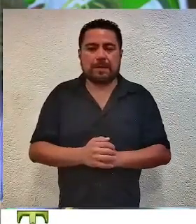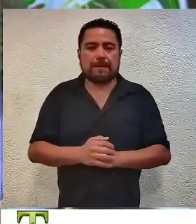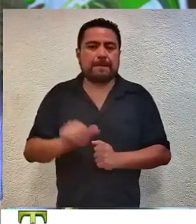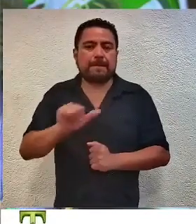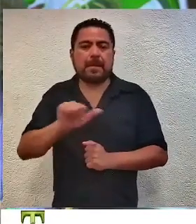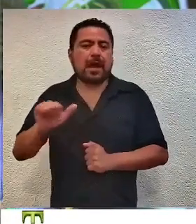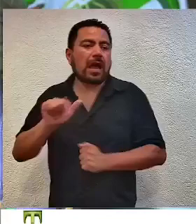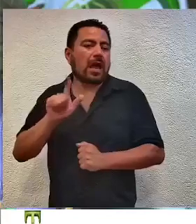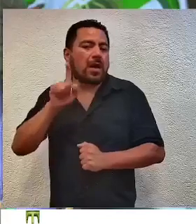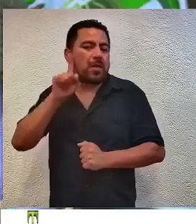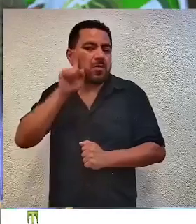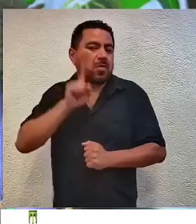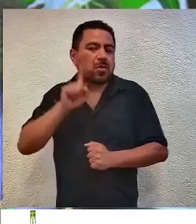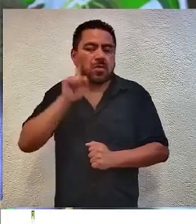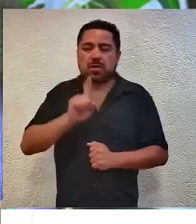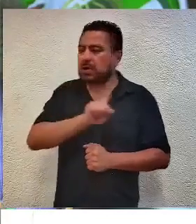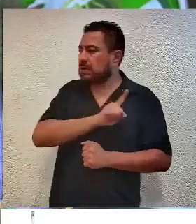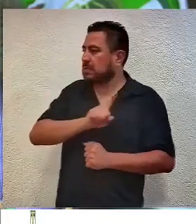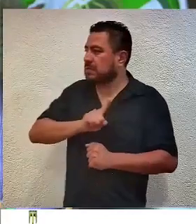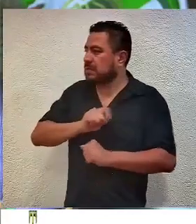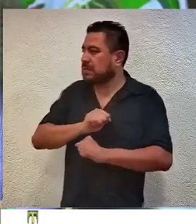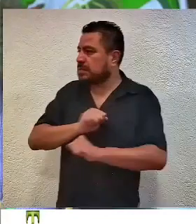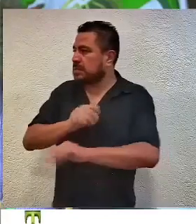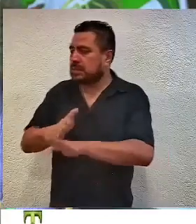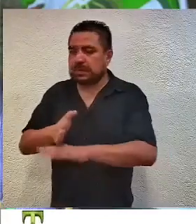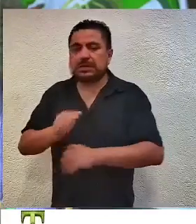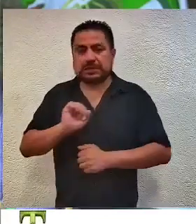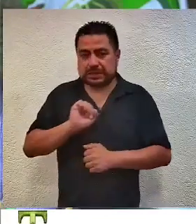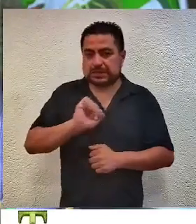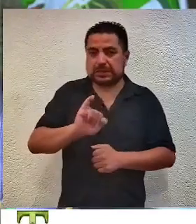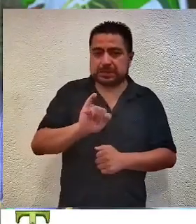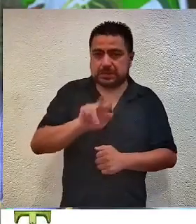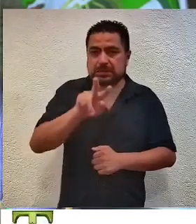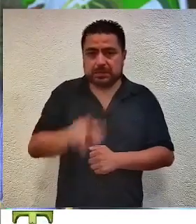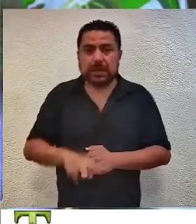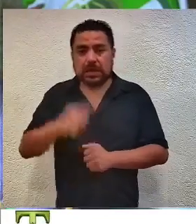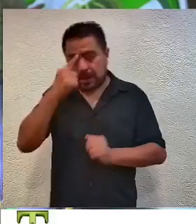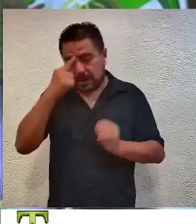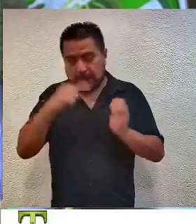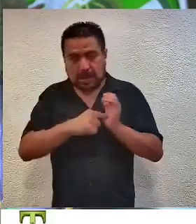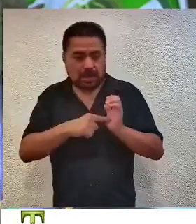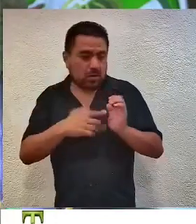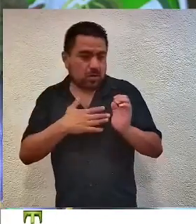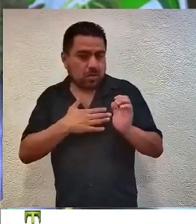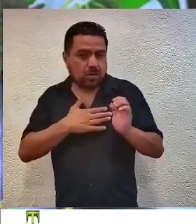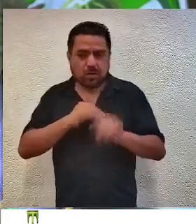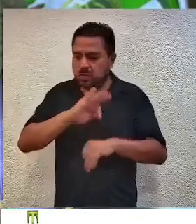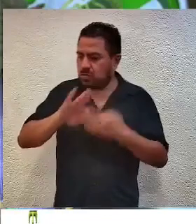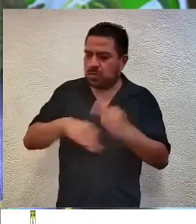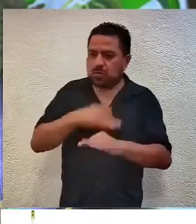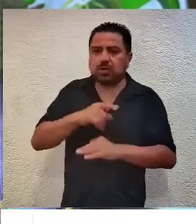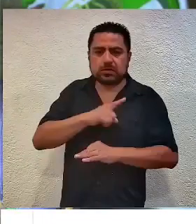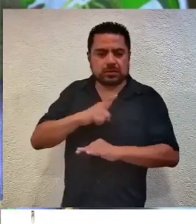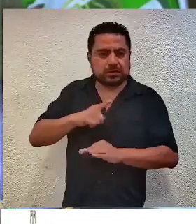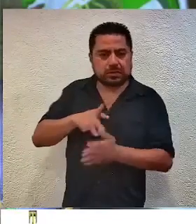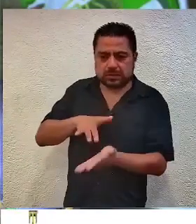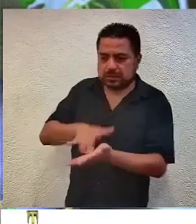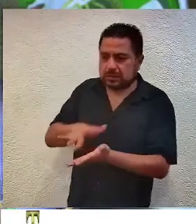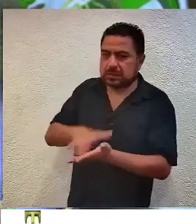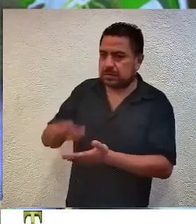género debe ser sancionada, sí, y creo que ahí todos debemos contribuir,